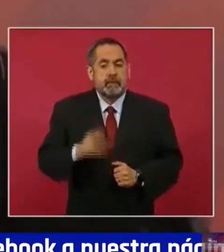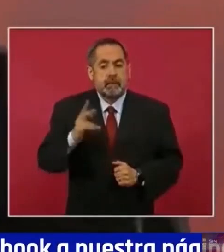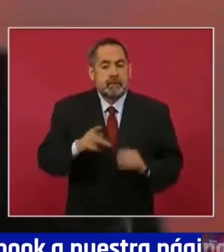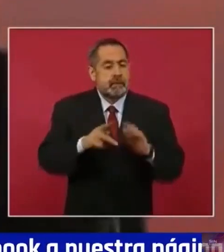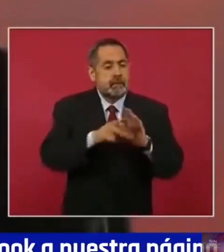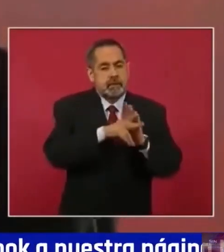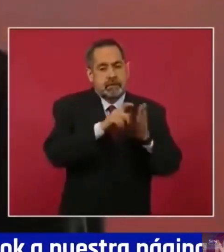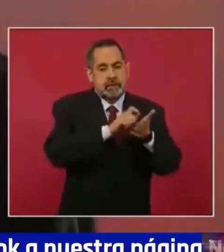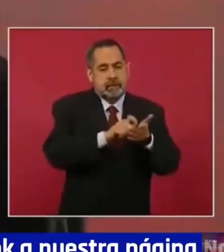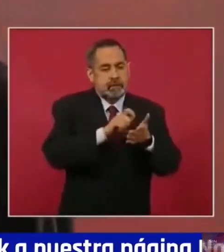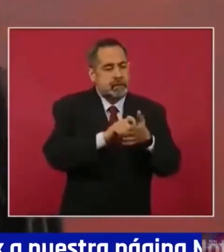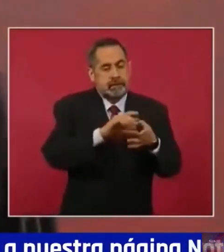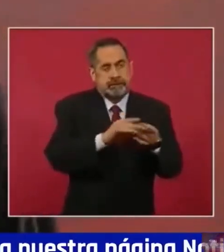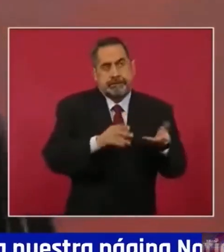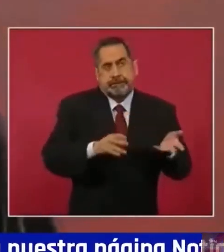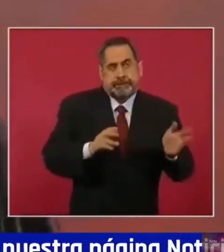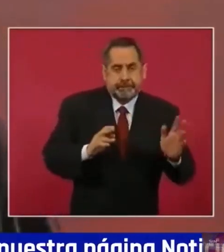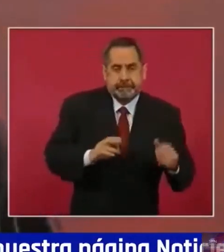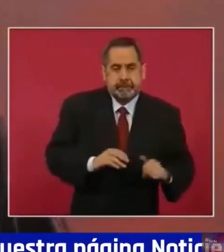periodista porque